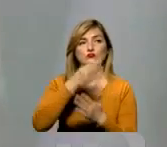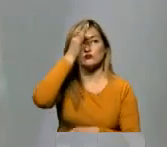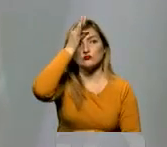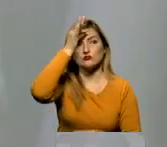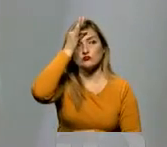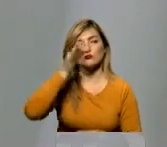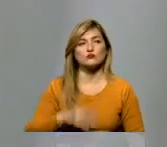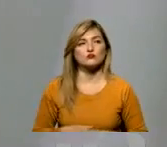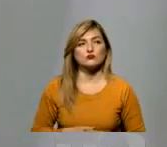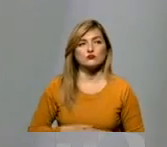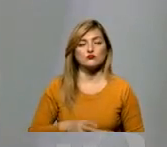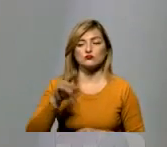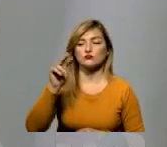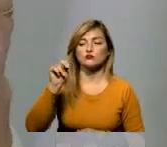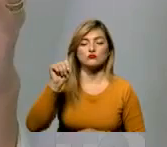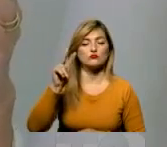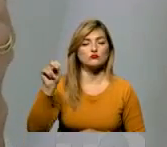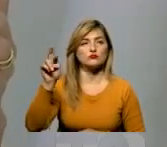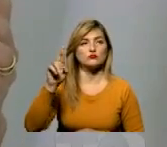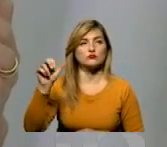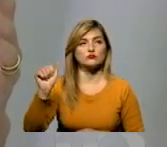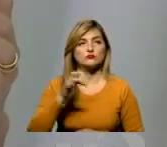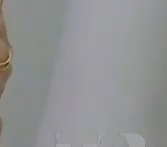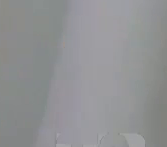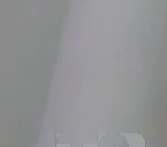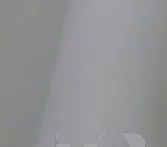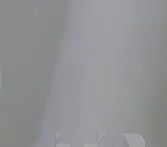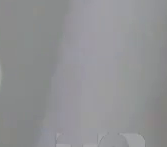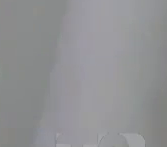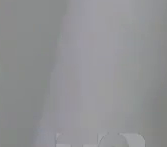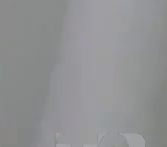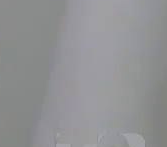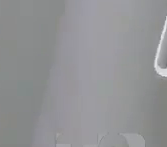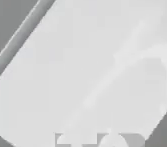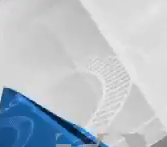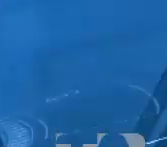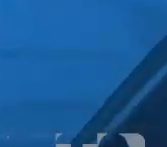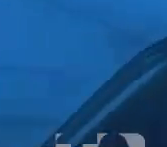Hospital Clínica de Navarra, se sienten abrazados.